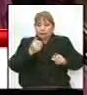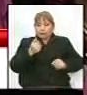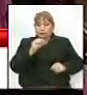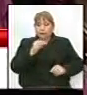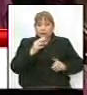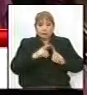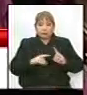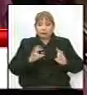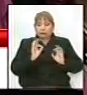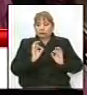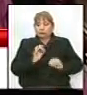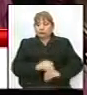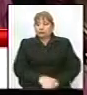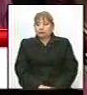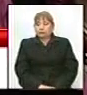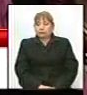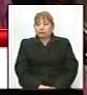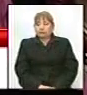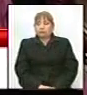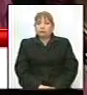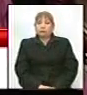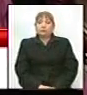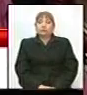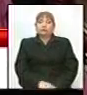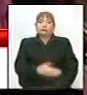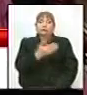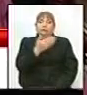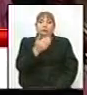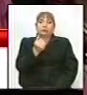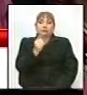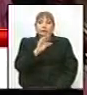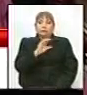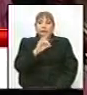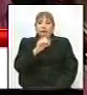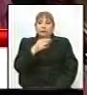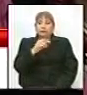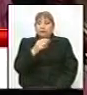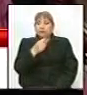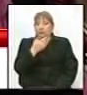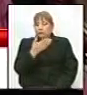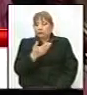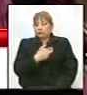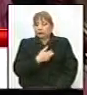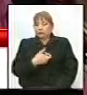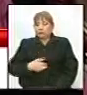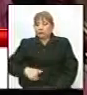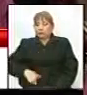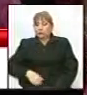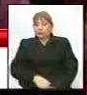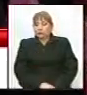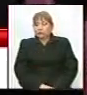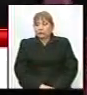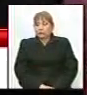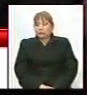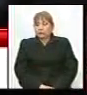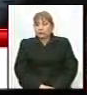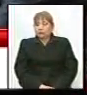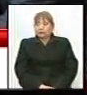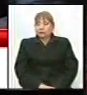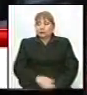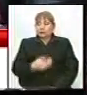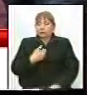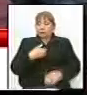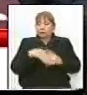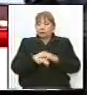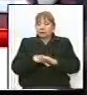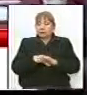bien. Congresista Acuña, tiene uso de la palabra. Muchas gracias, señor presidente. Yo creo que acá al interno de la